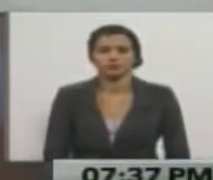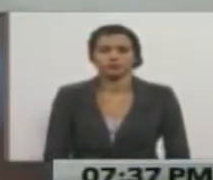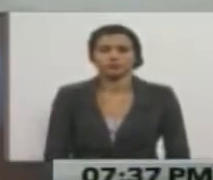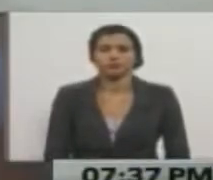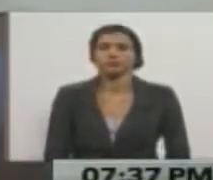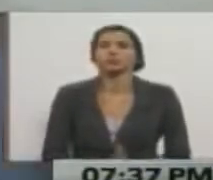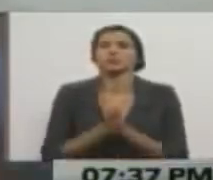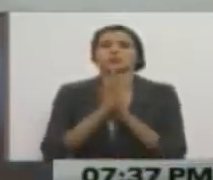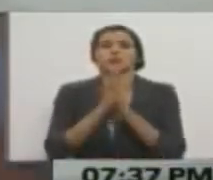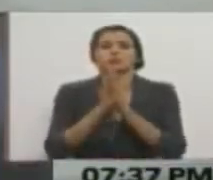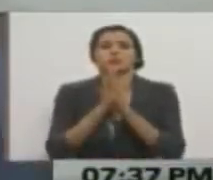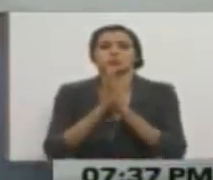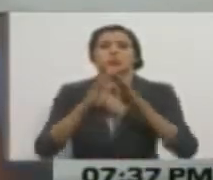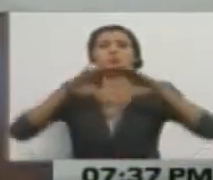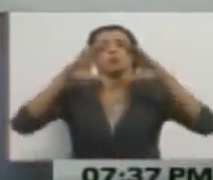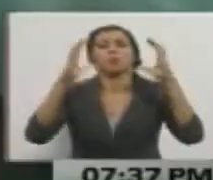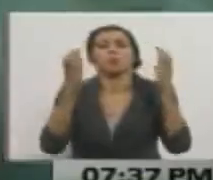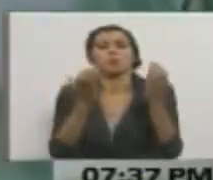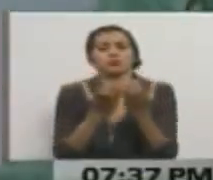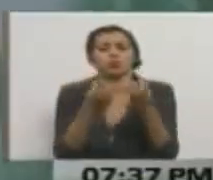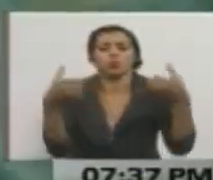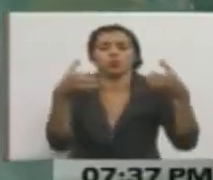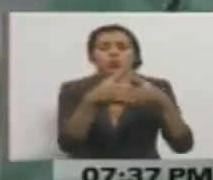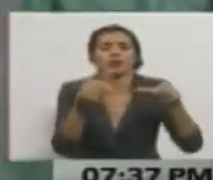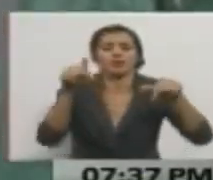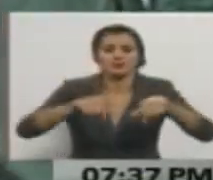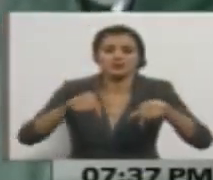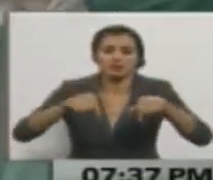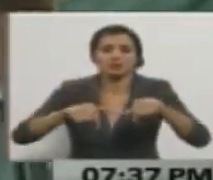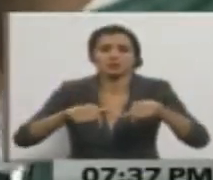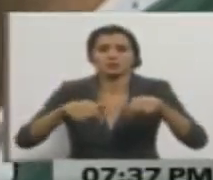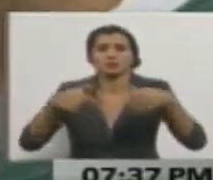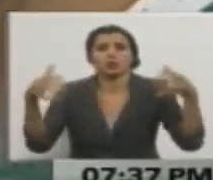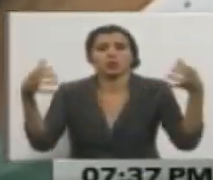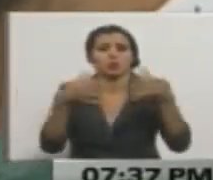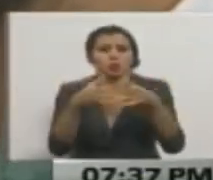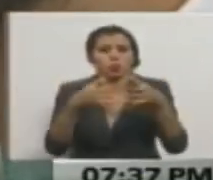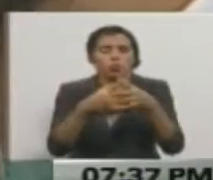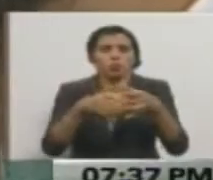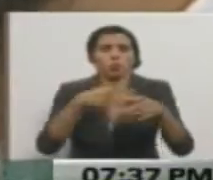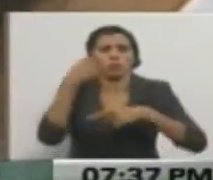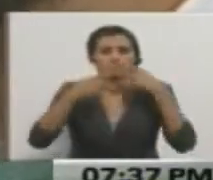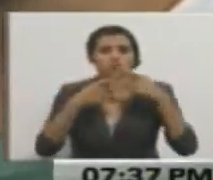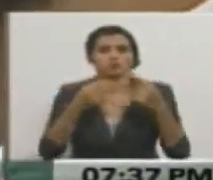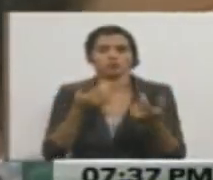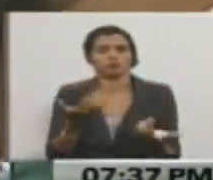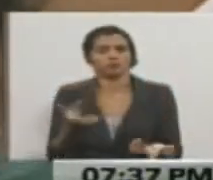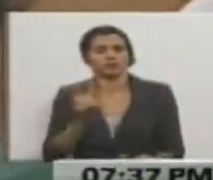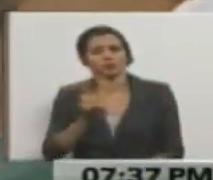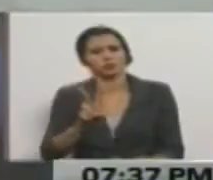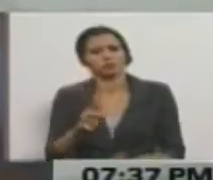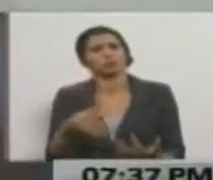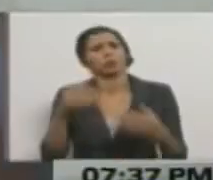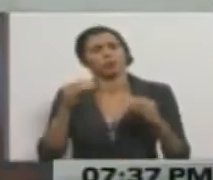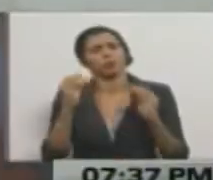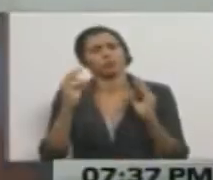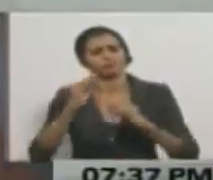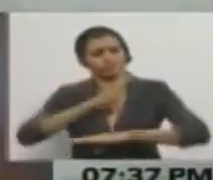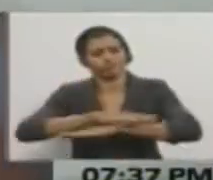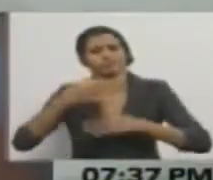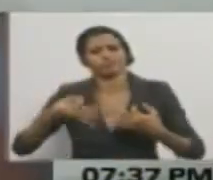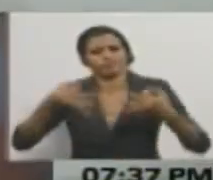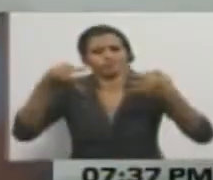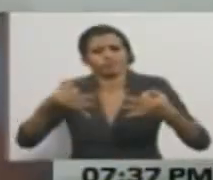Ruego al mundo político venezolano que esté a la altura de las circunstancias